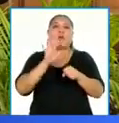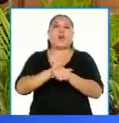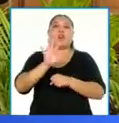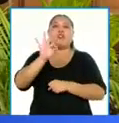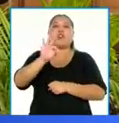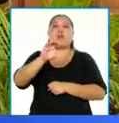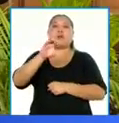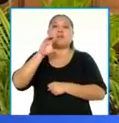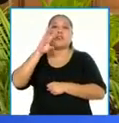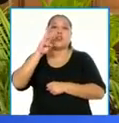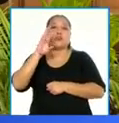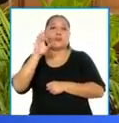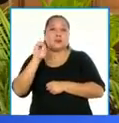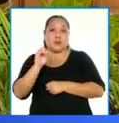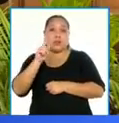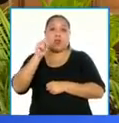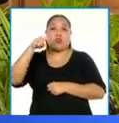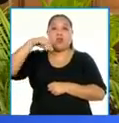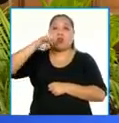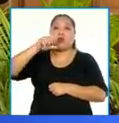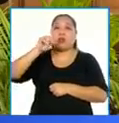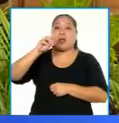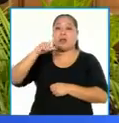960 toneladas en los meses siguientes.